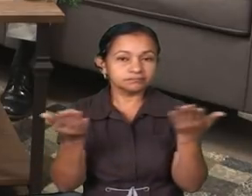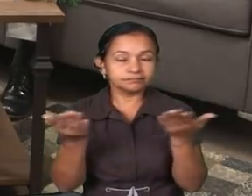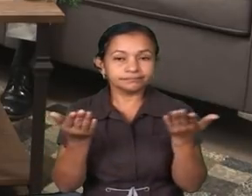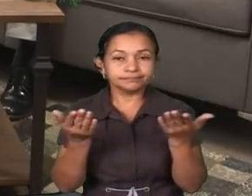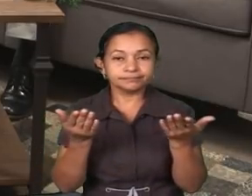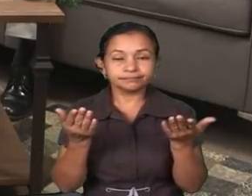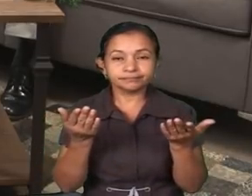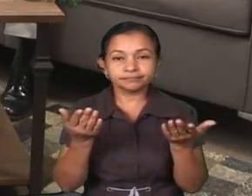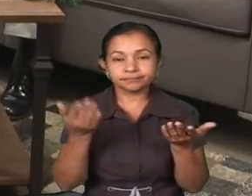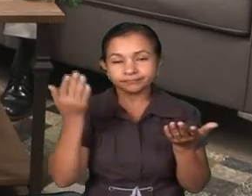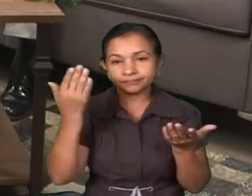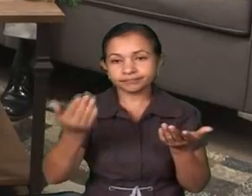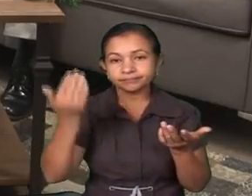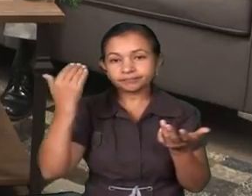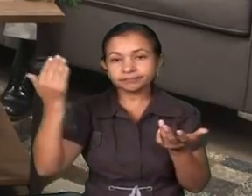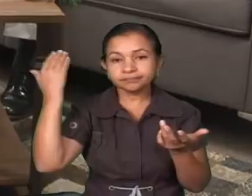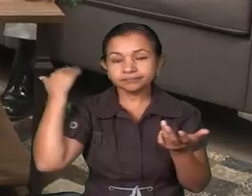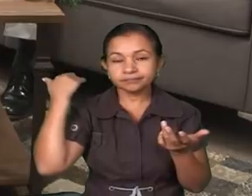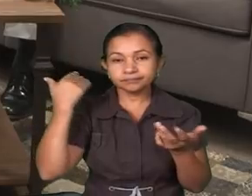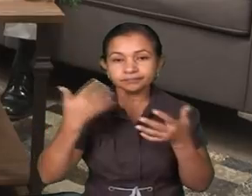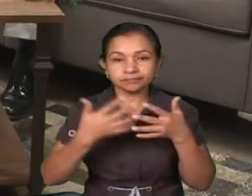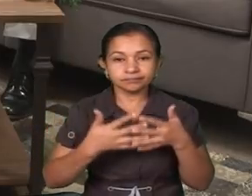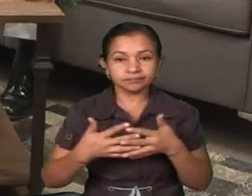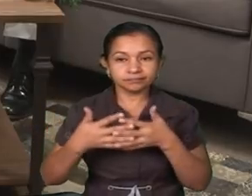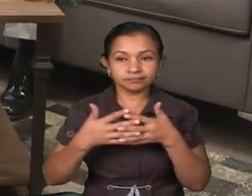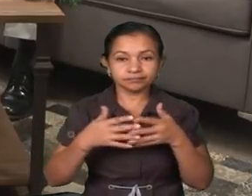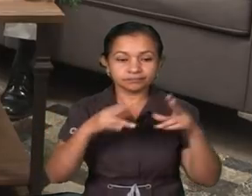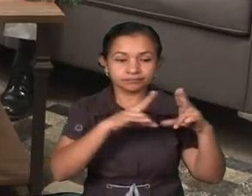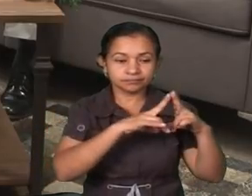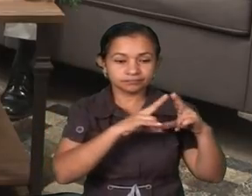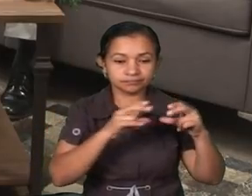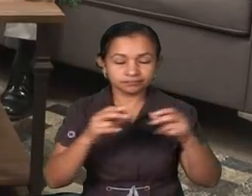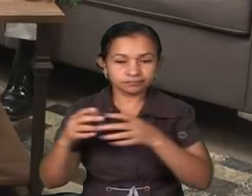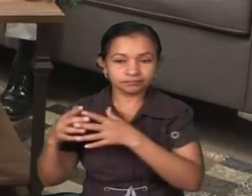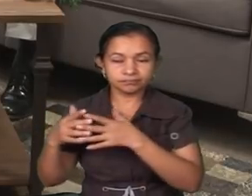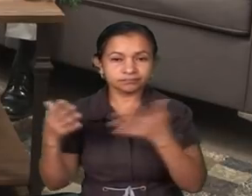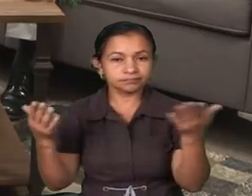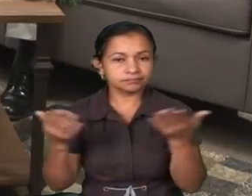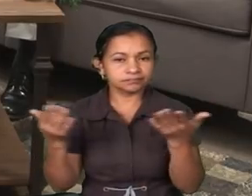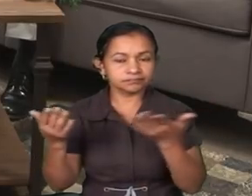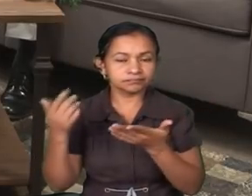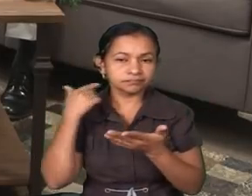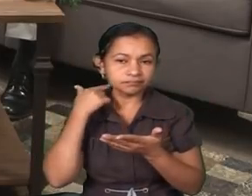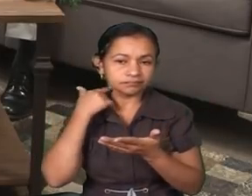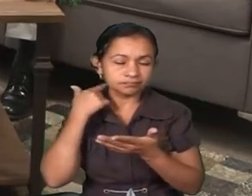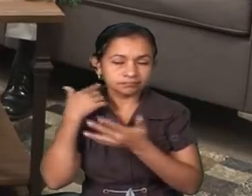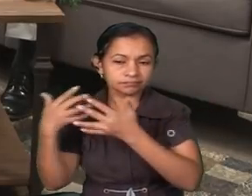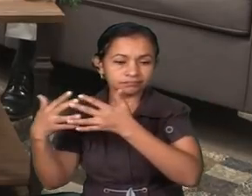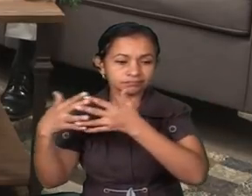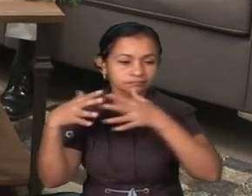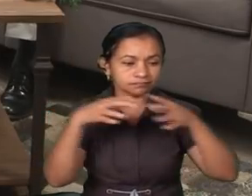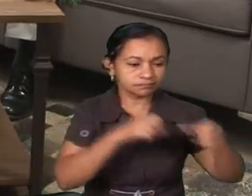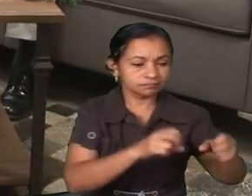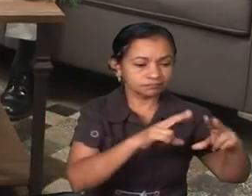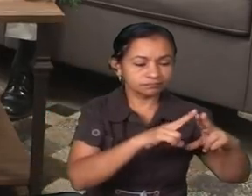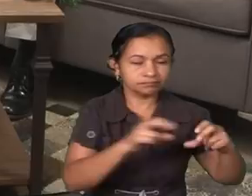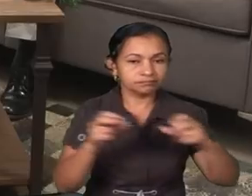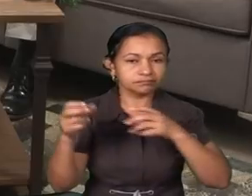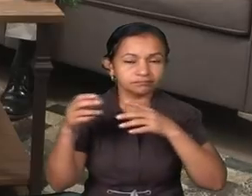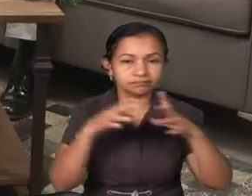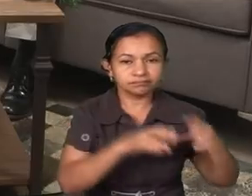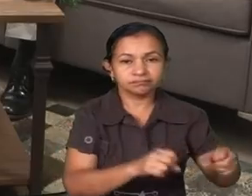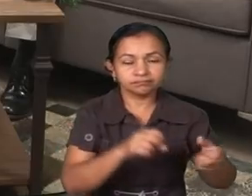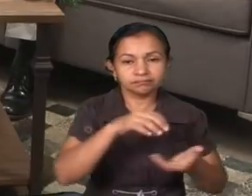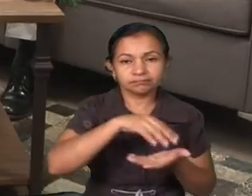todo ese bagaje histórico, los Estados Unidos y Nicaragua y las acciones injerencistas, tal cual usted lo plantea con